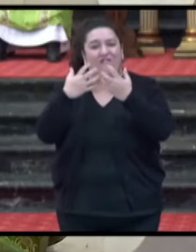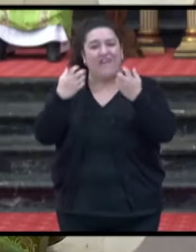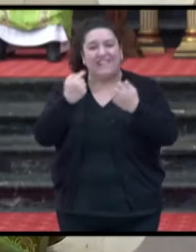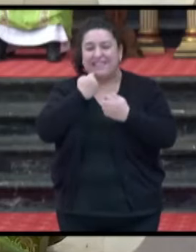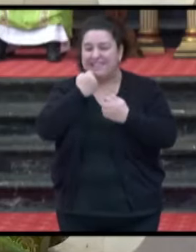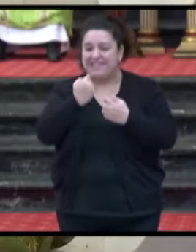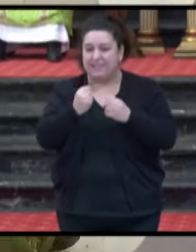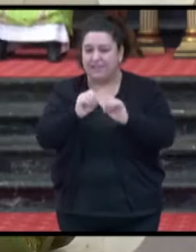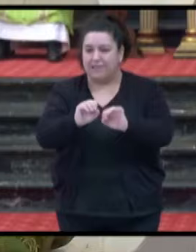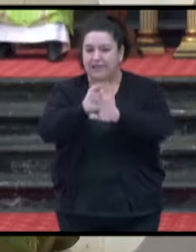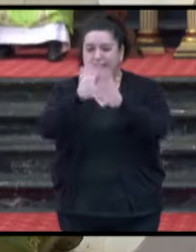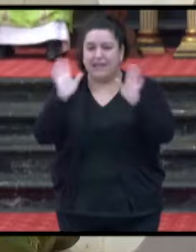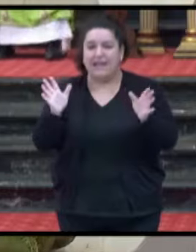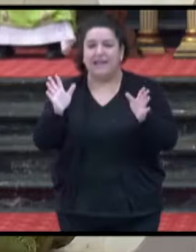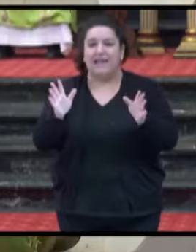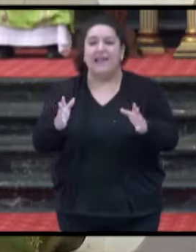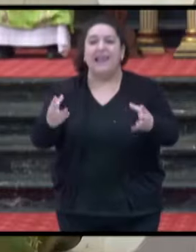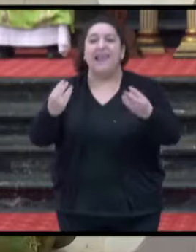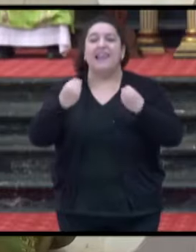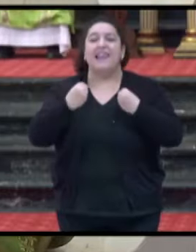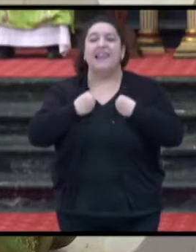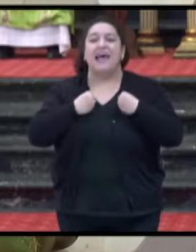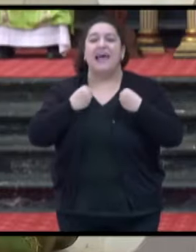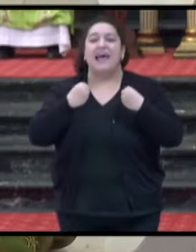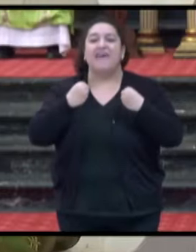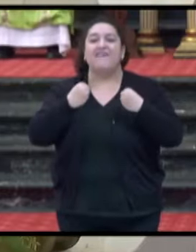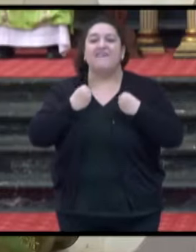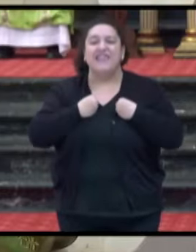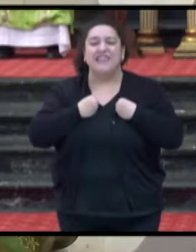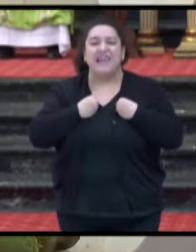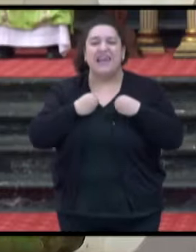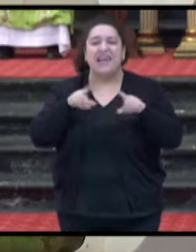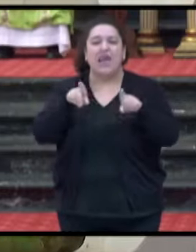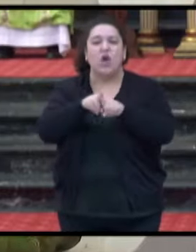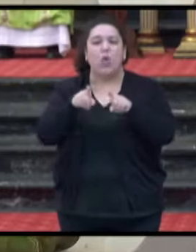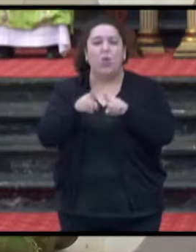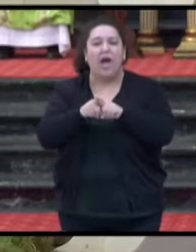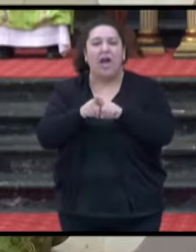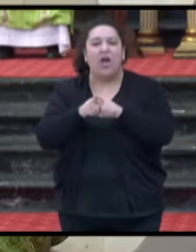frase La vida es un combate